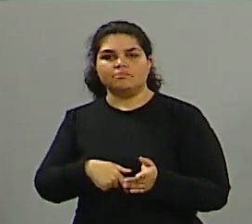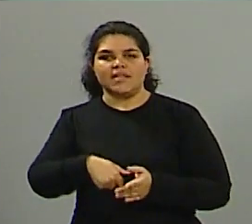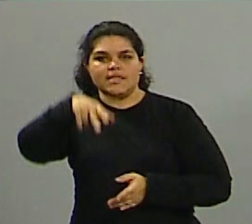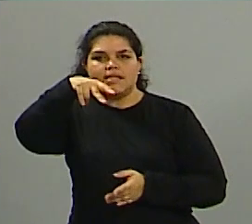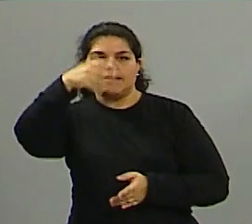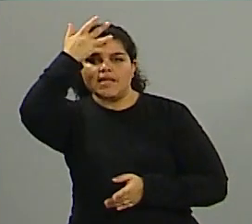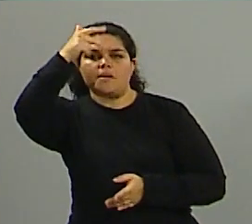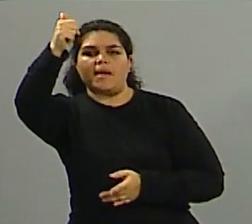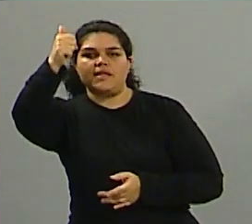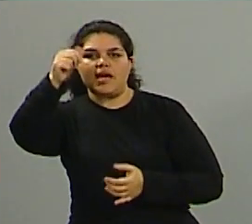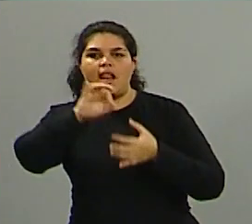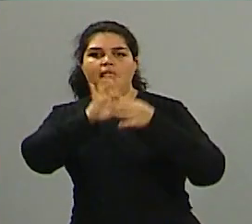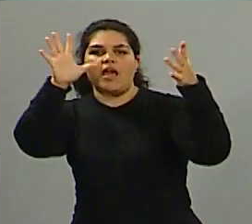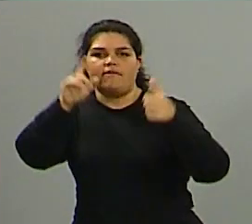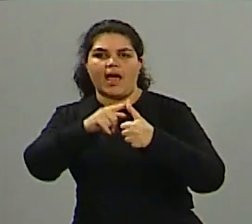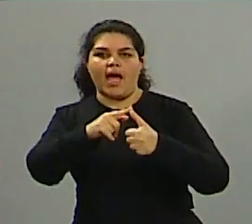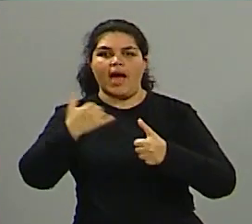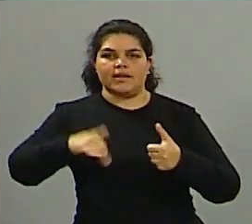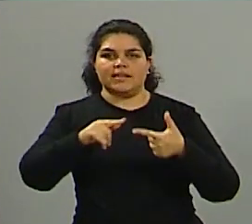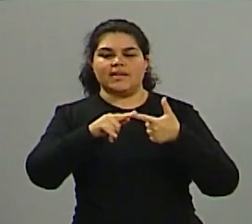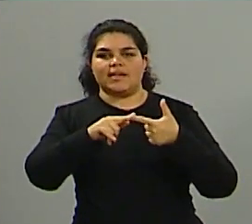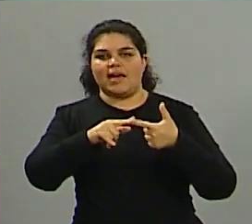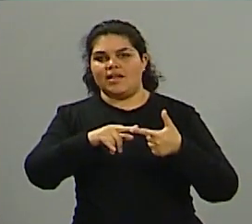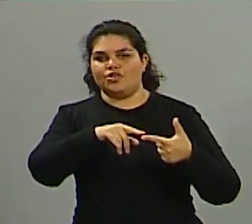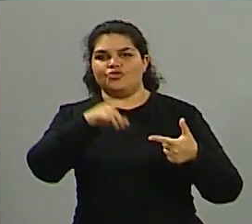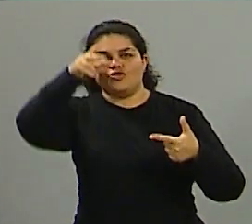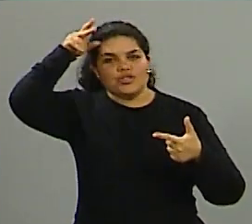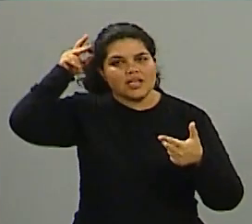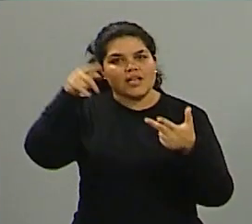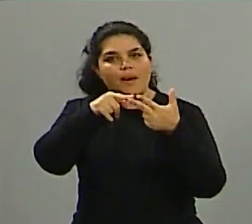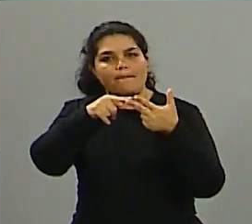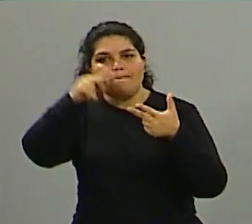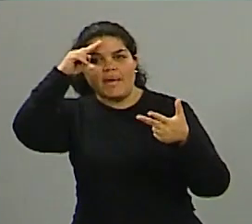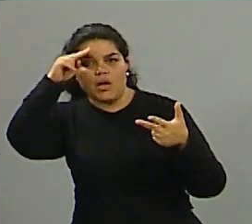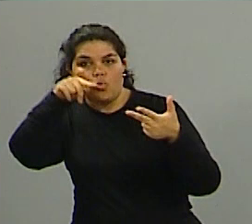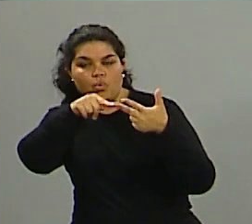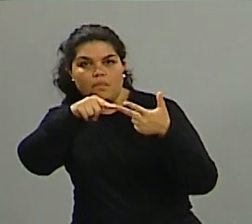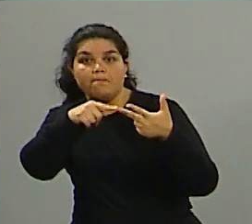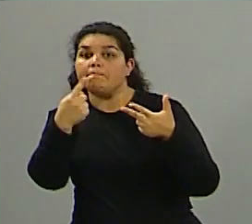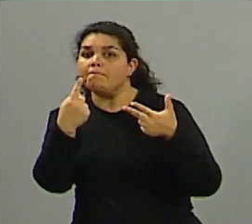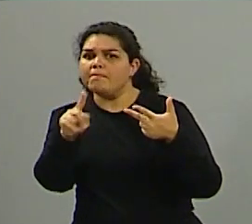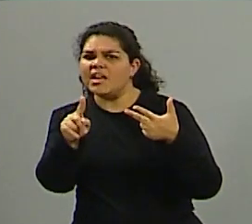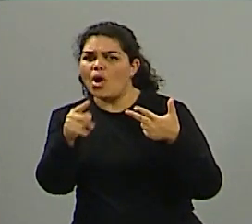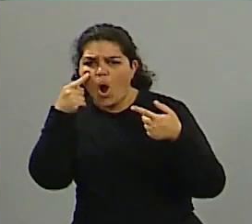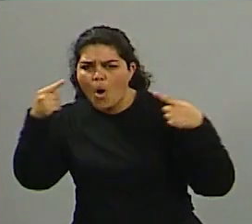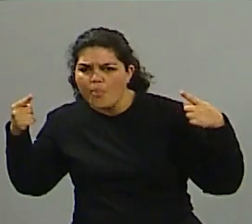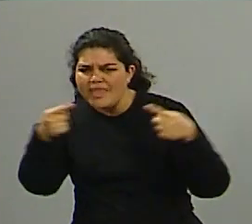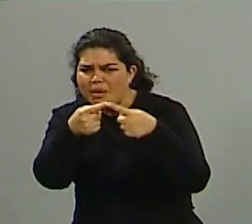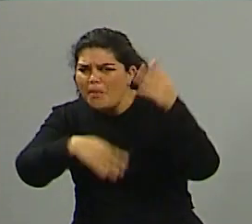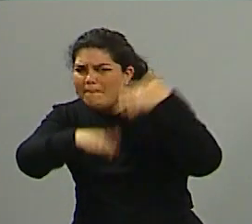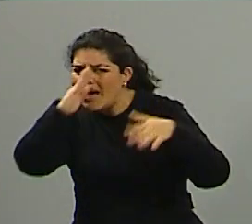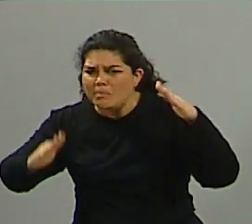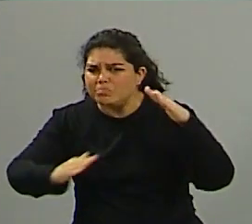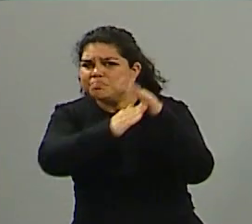Perú, y el objetivo es llegar a Lima, digamos. Claro. Sí o sí tiene que pasar por Chile, pero cuando él viene tramando este